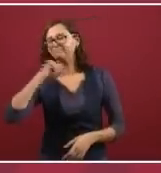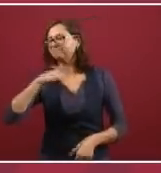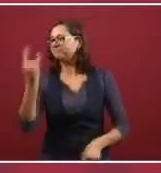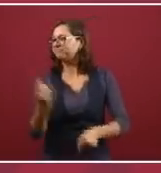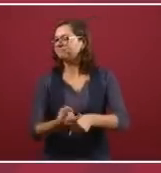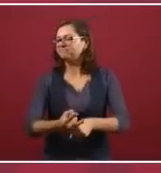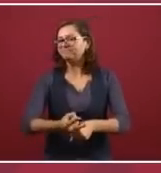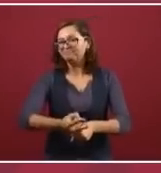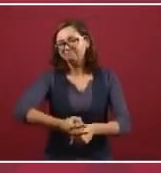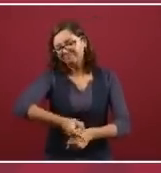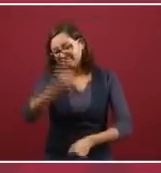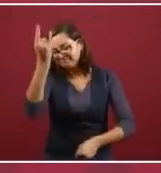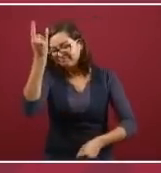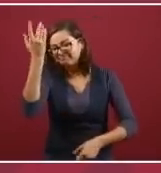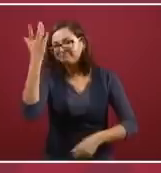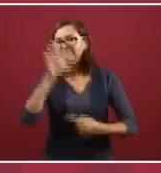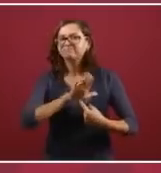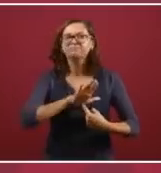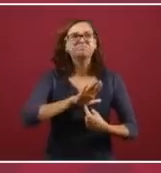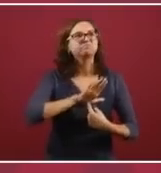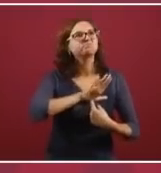y se va a escuchar